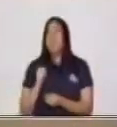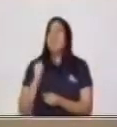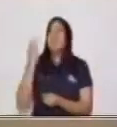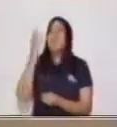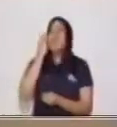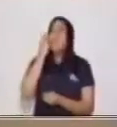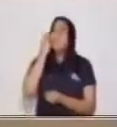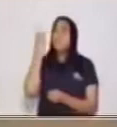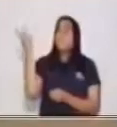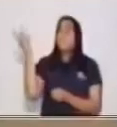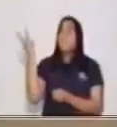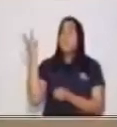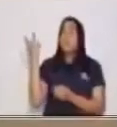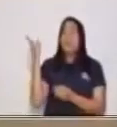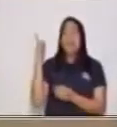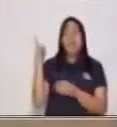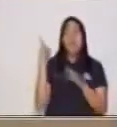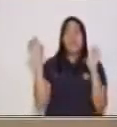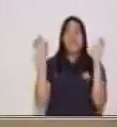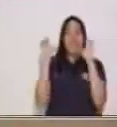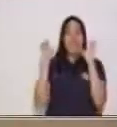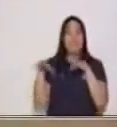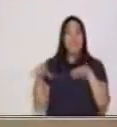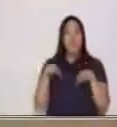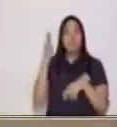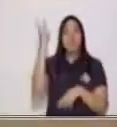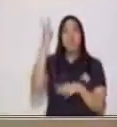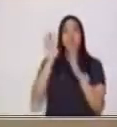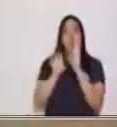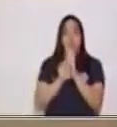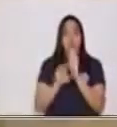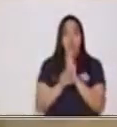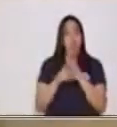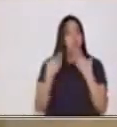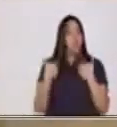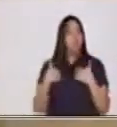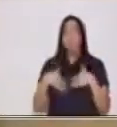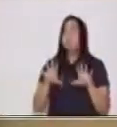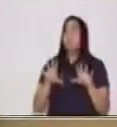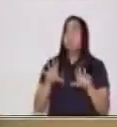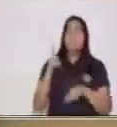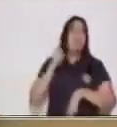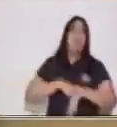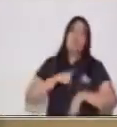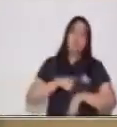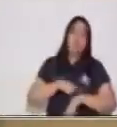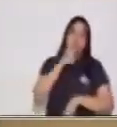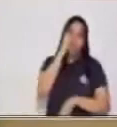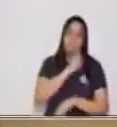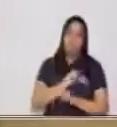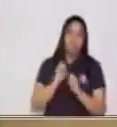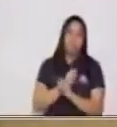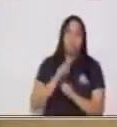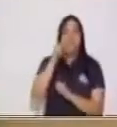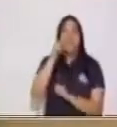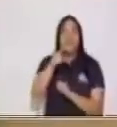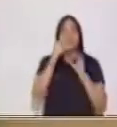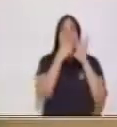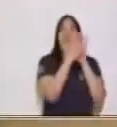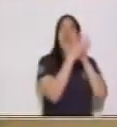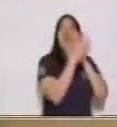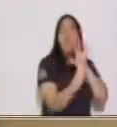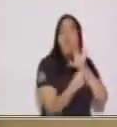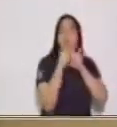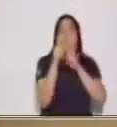acá, en este segundo ejemplo, ya no nos da tiempo de poderlo realizar. Es para que tú